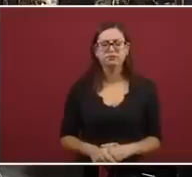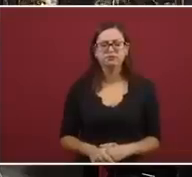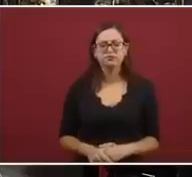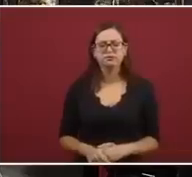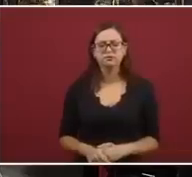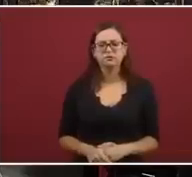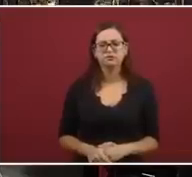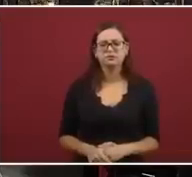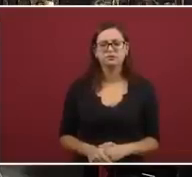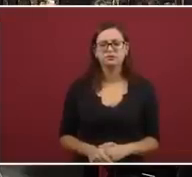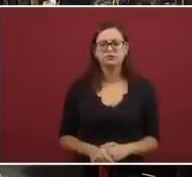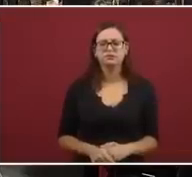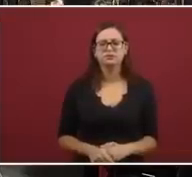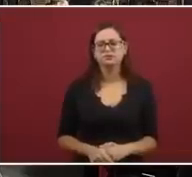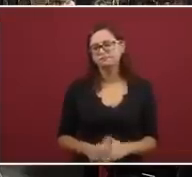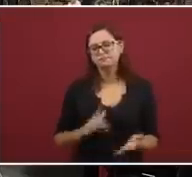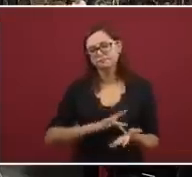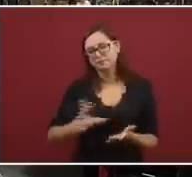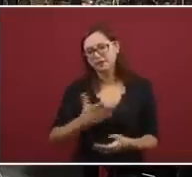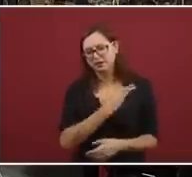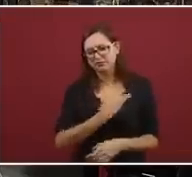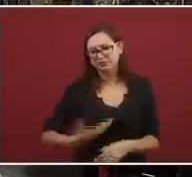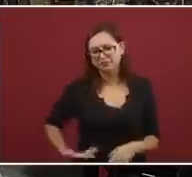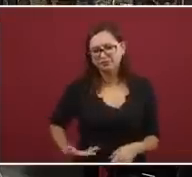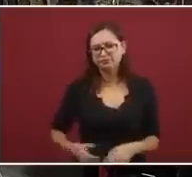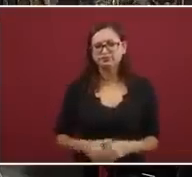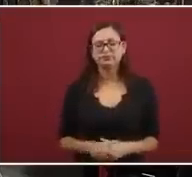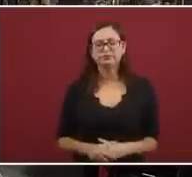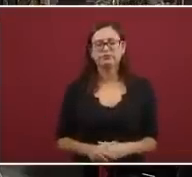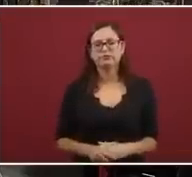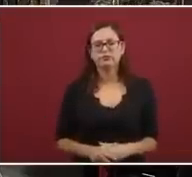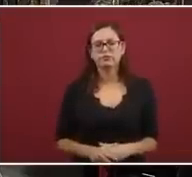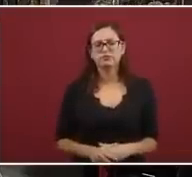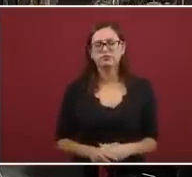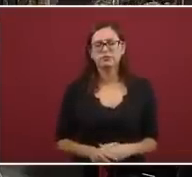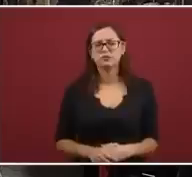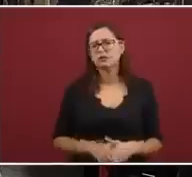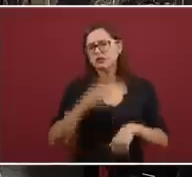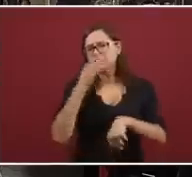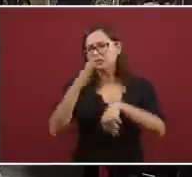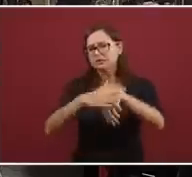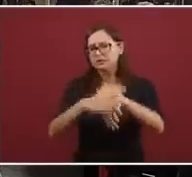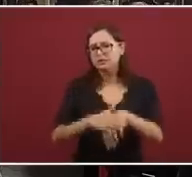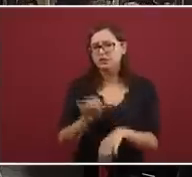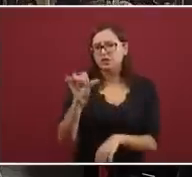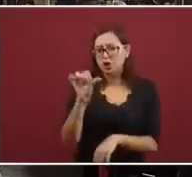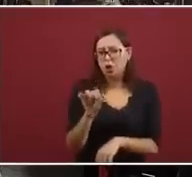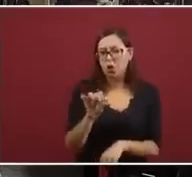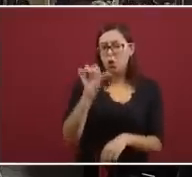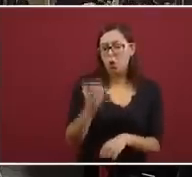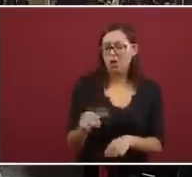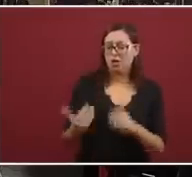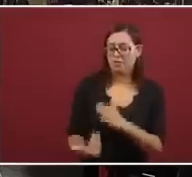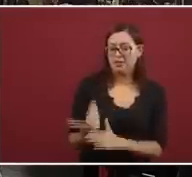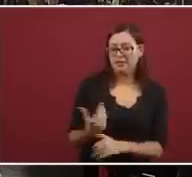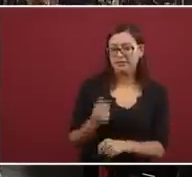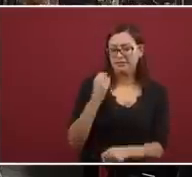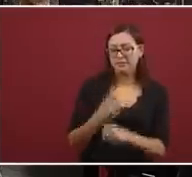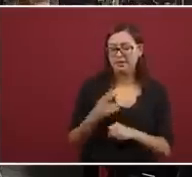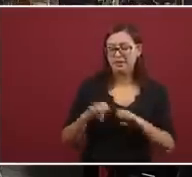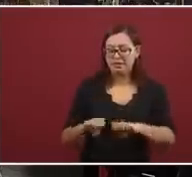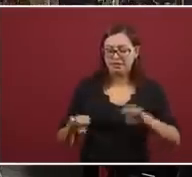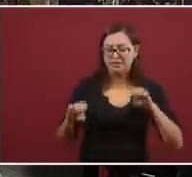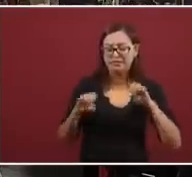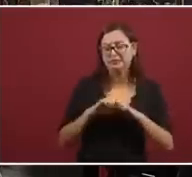Gracias, señor presidente. Para saber cuál fue el reporte que le dieron hoy en esta reunión de Gabinete de Seguridad sobre el tema de la